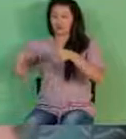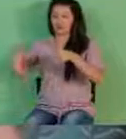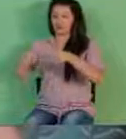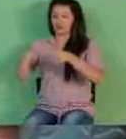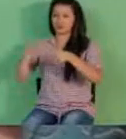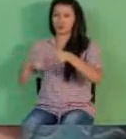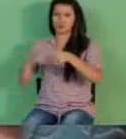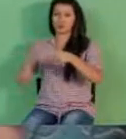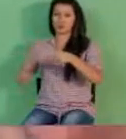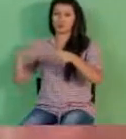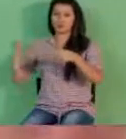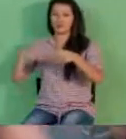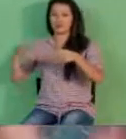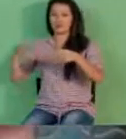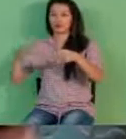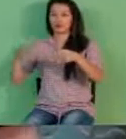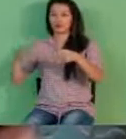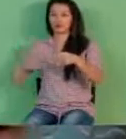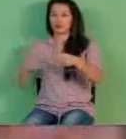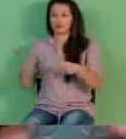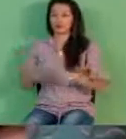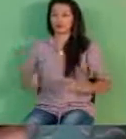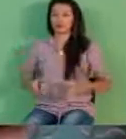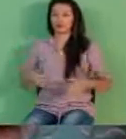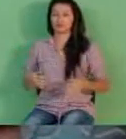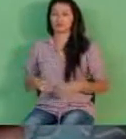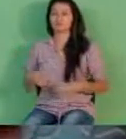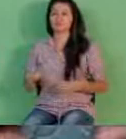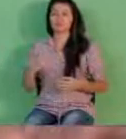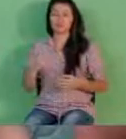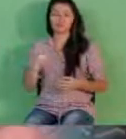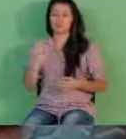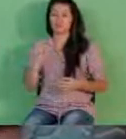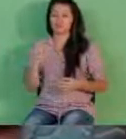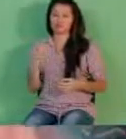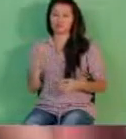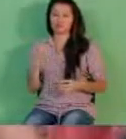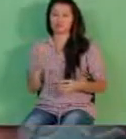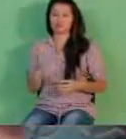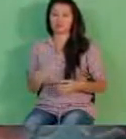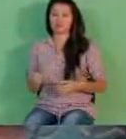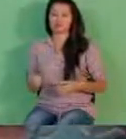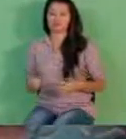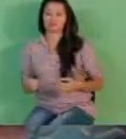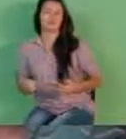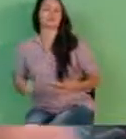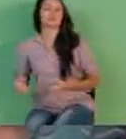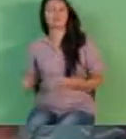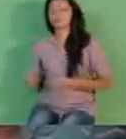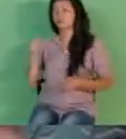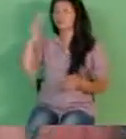guárdenla porque el niño lo que se le dice que no es lo más rápido que va a hacer entonces son cosas que son ilógicas en donde le estamos causando un trauma a los niños